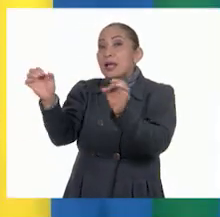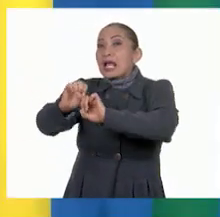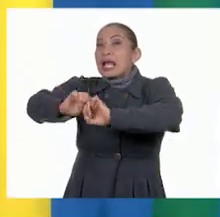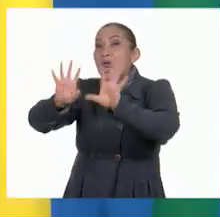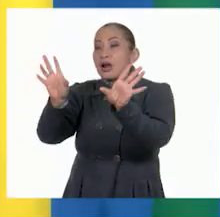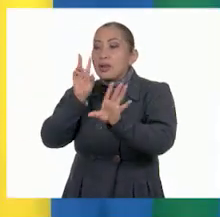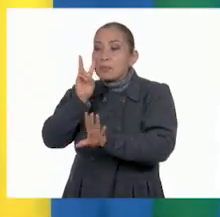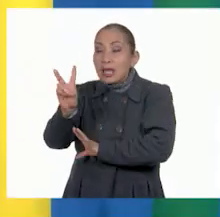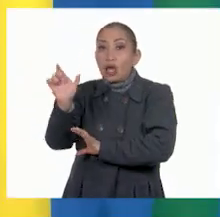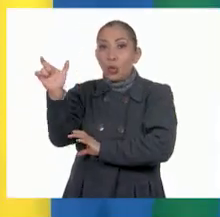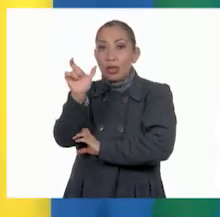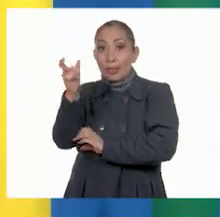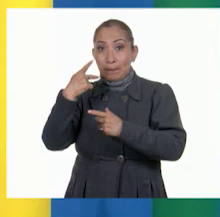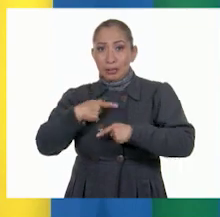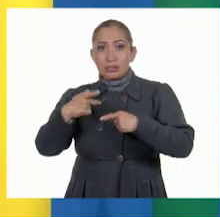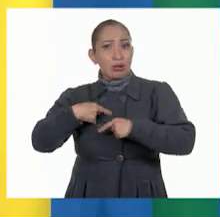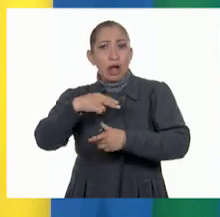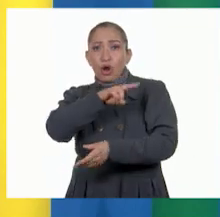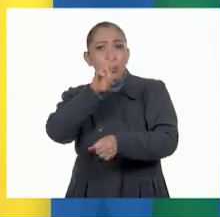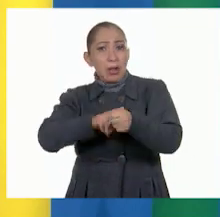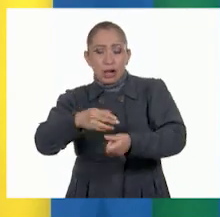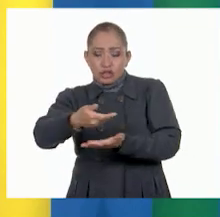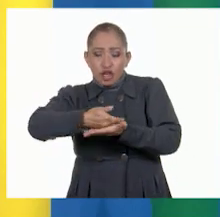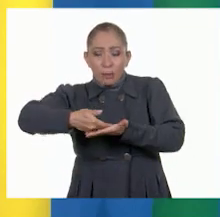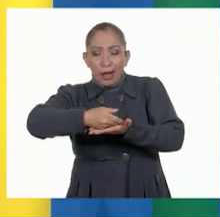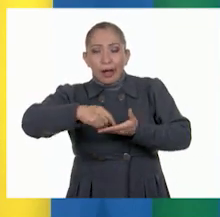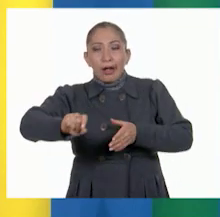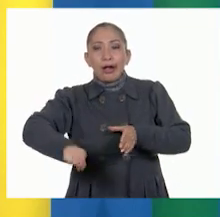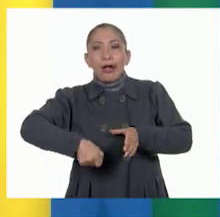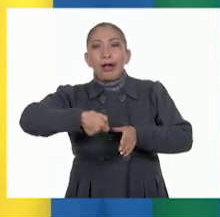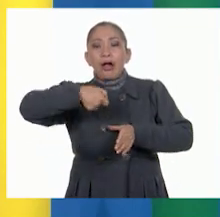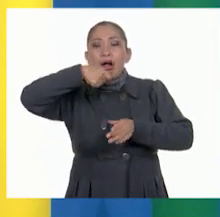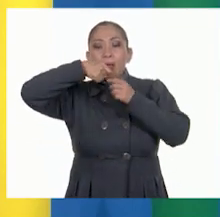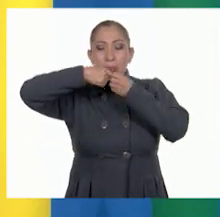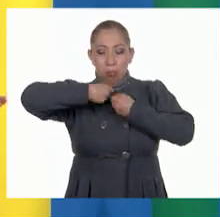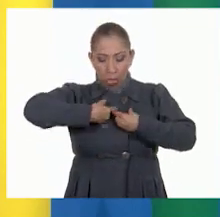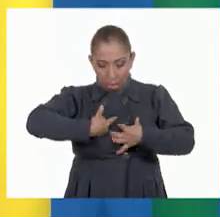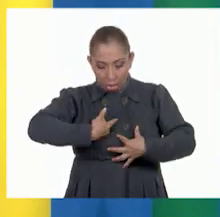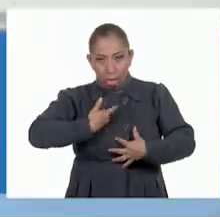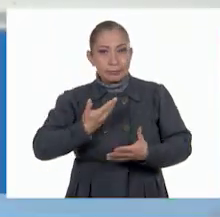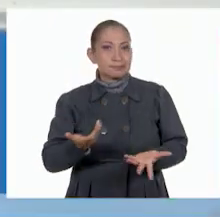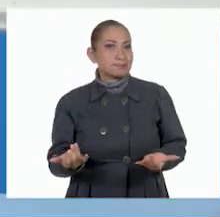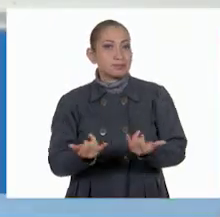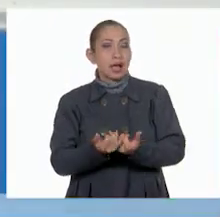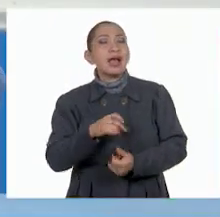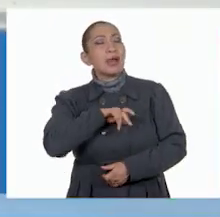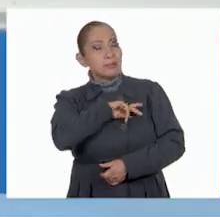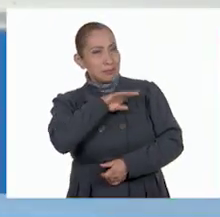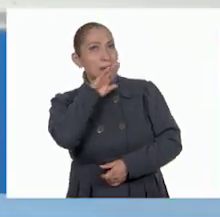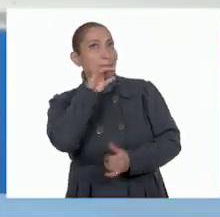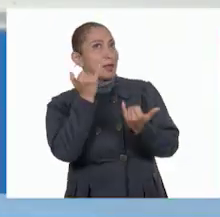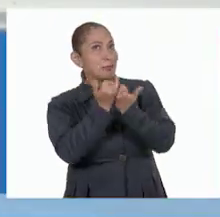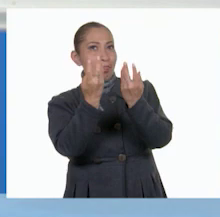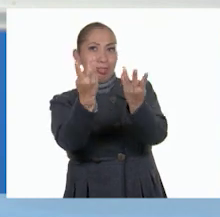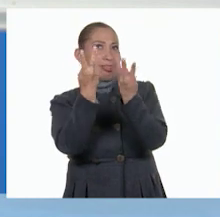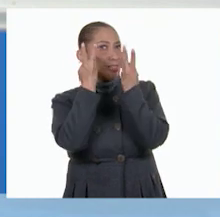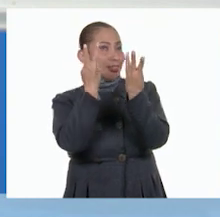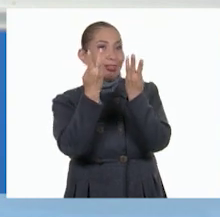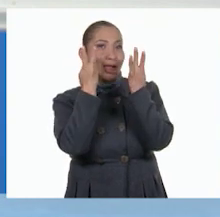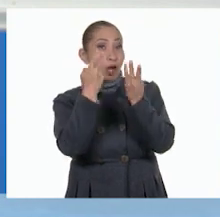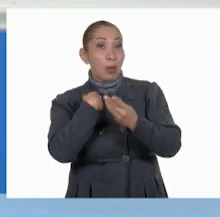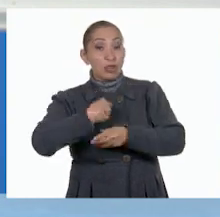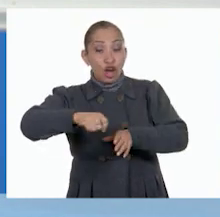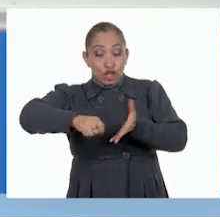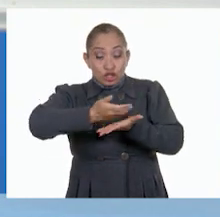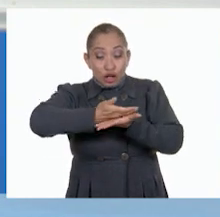está aludiendo cuando una persona está tomando sopa y se puede derramar al llevárselo a la boca. Sí, mi mamá a veces me regaña cuando se me